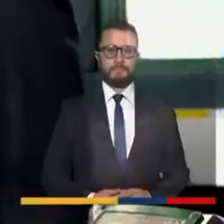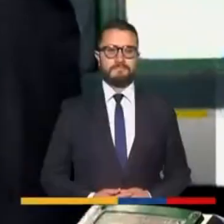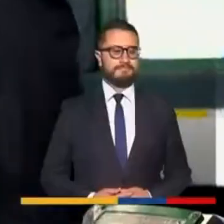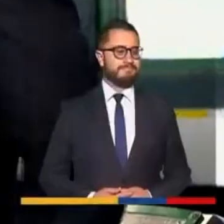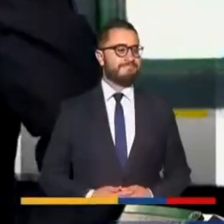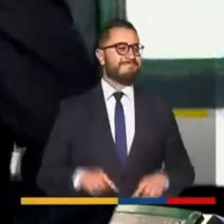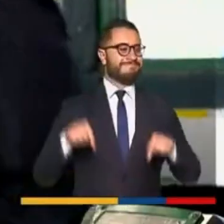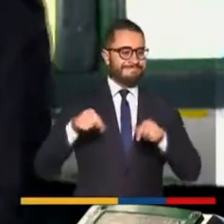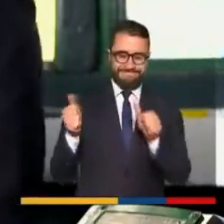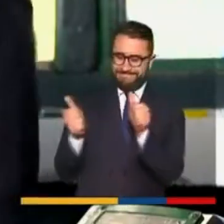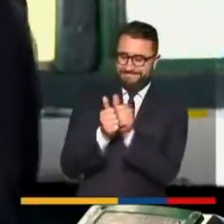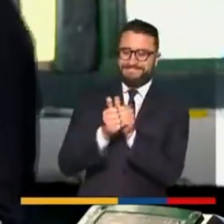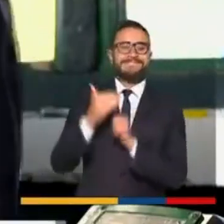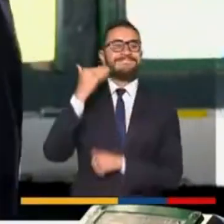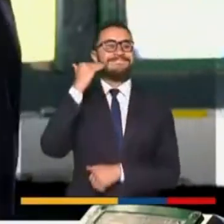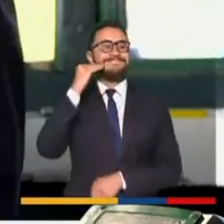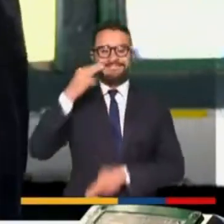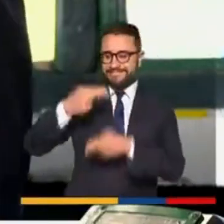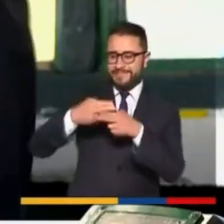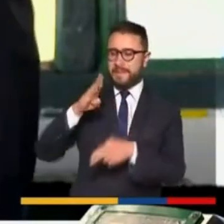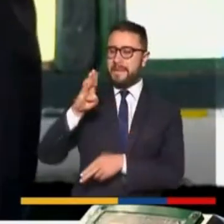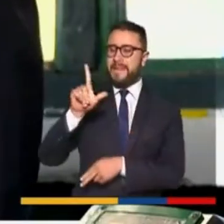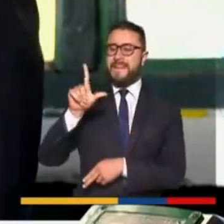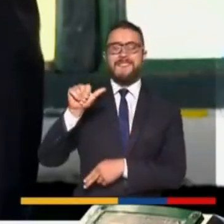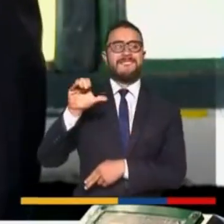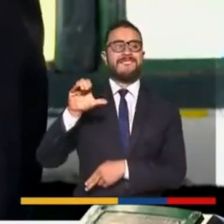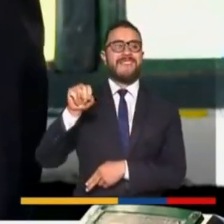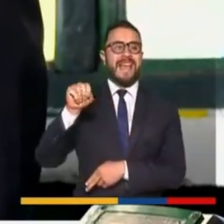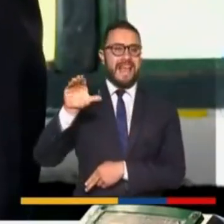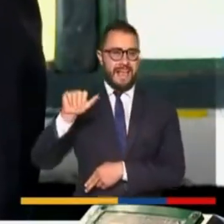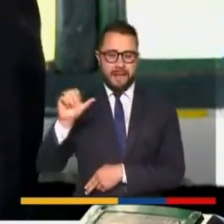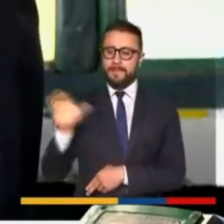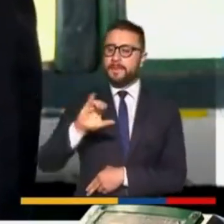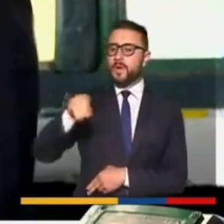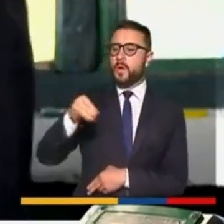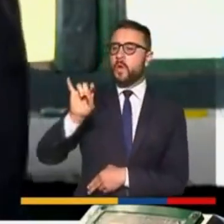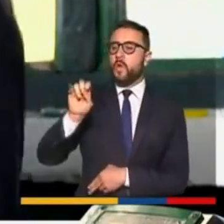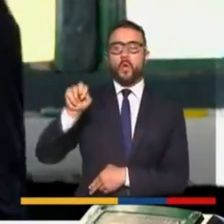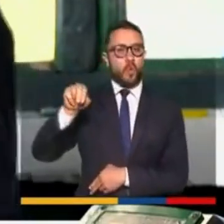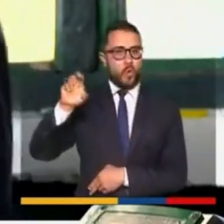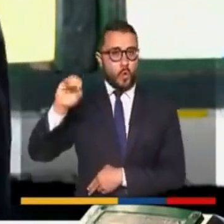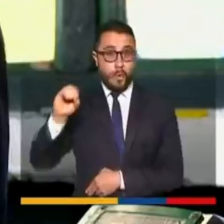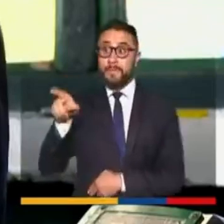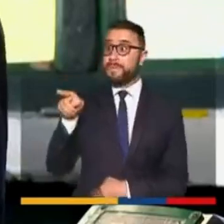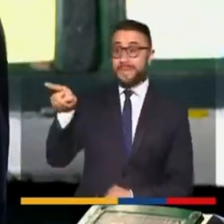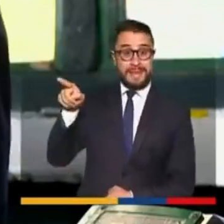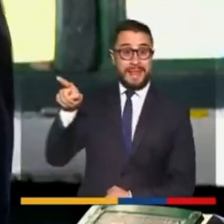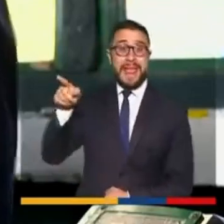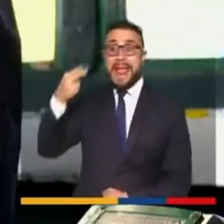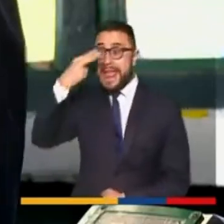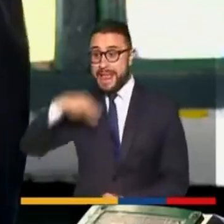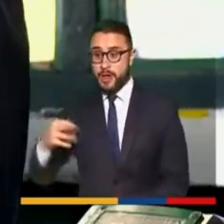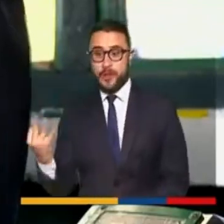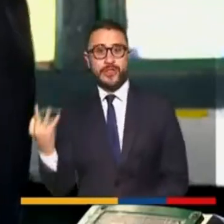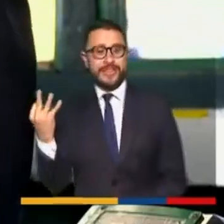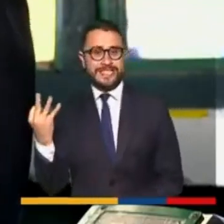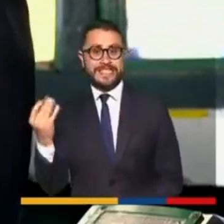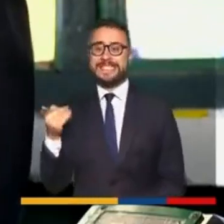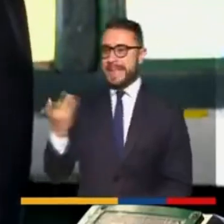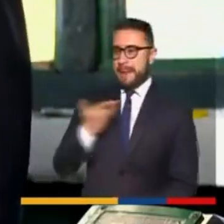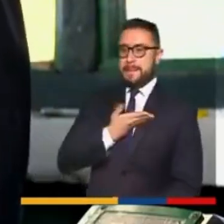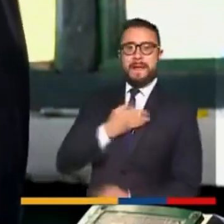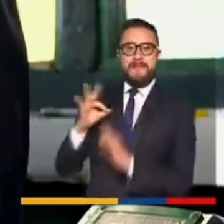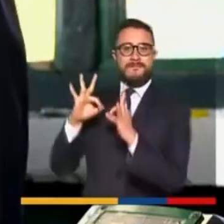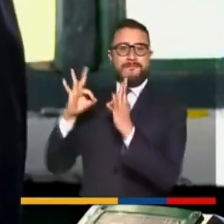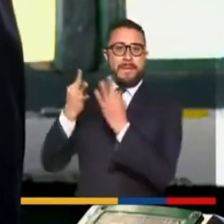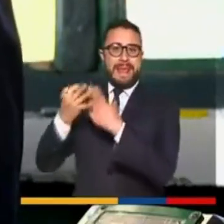Aquí estoy con doña Blanca Lucy Junco, que es mamá de 3 niños, madre, cabeza